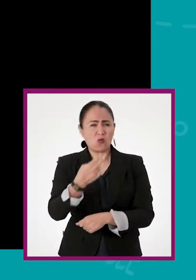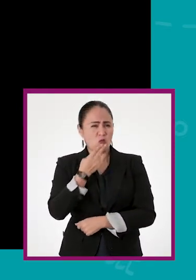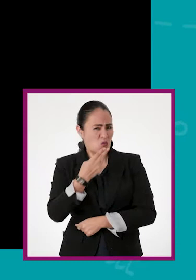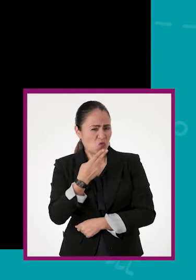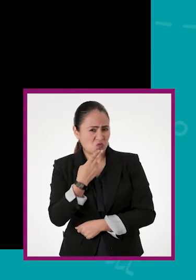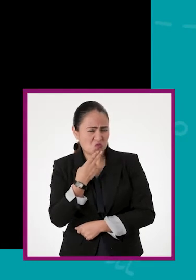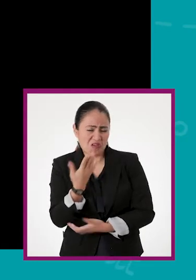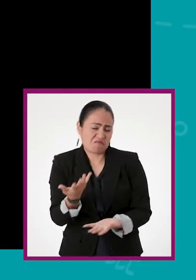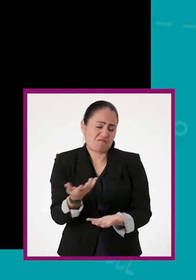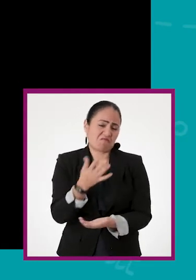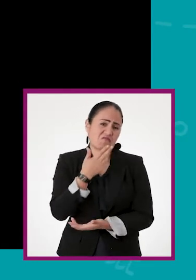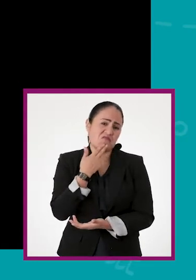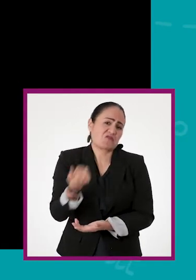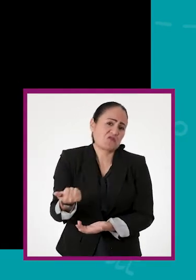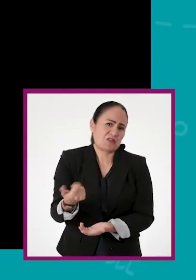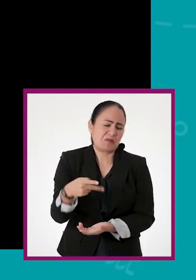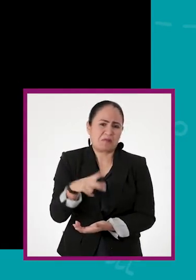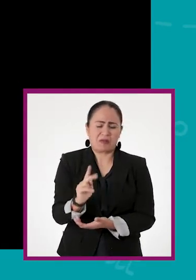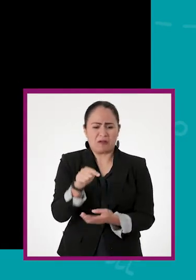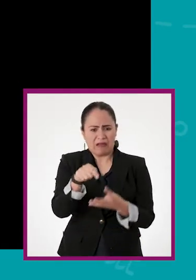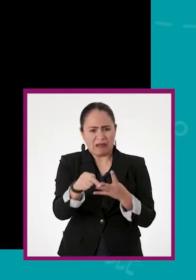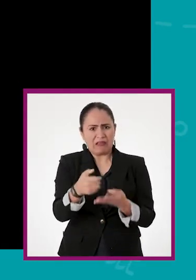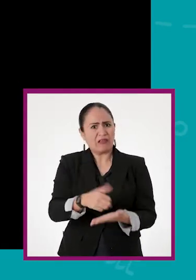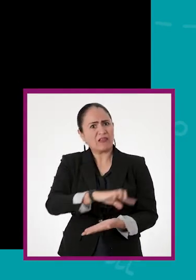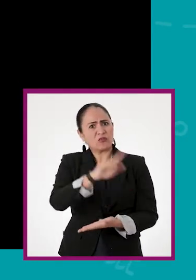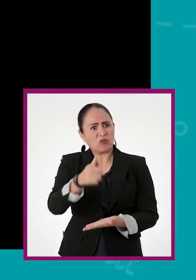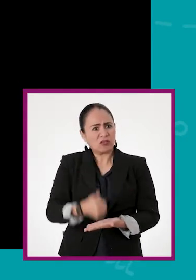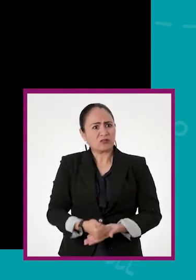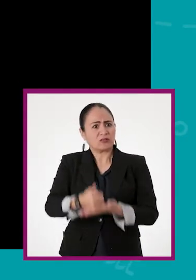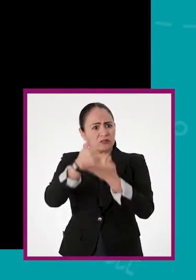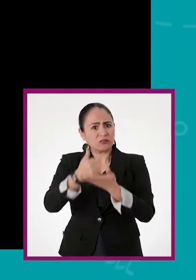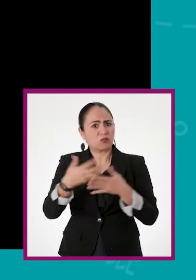utilidad práctica alguna, pero de una profundidad que nos asombra.